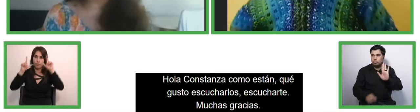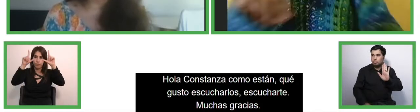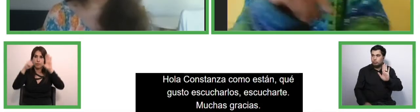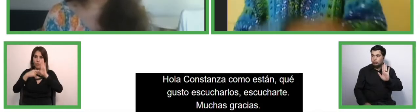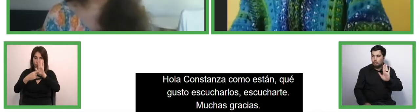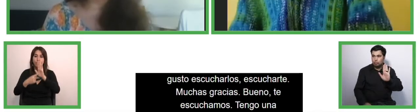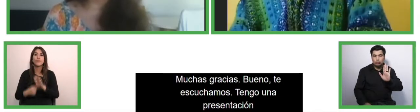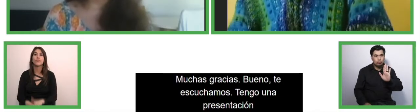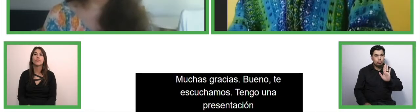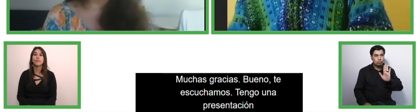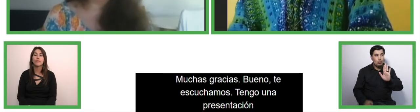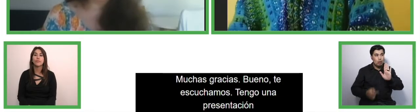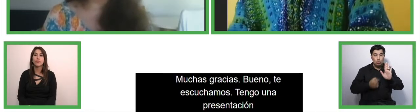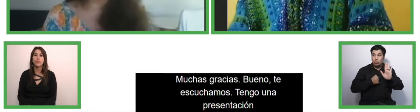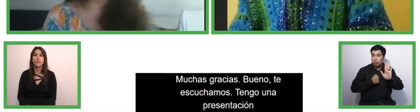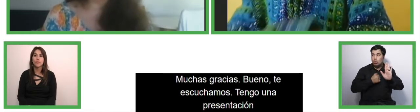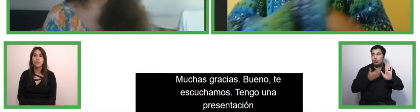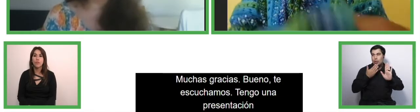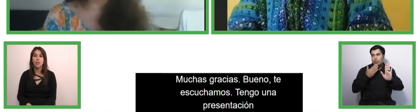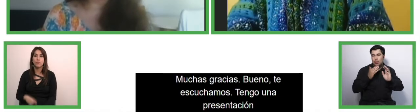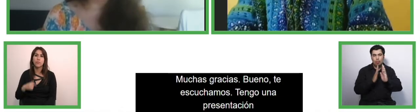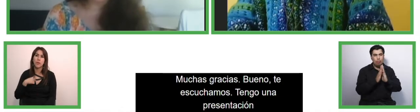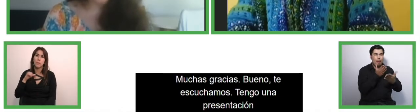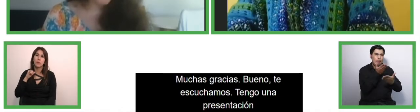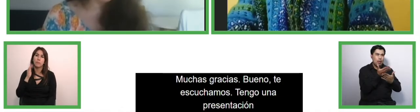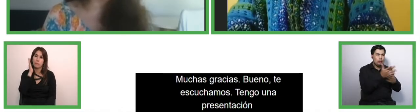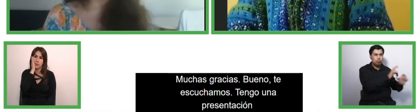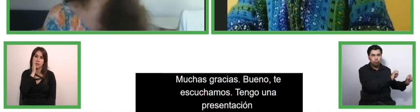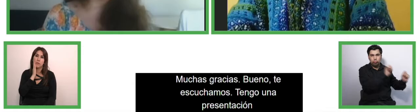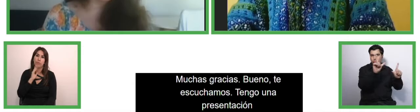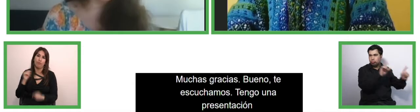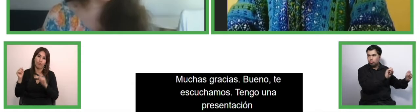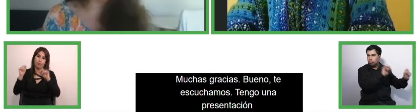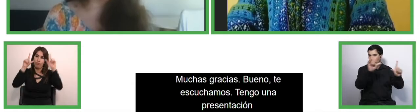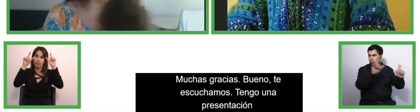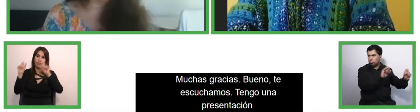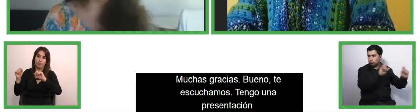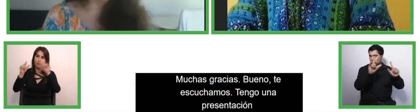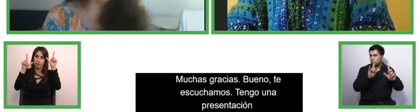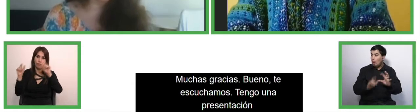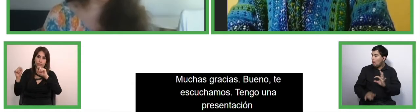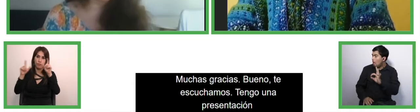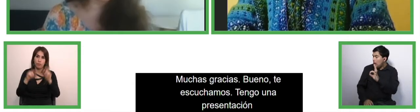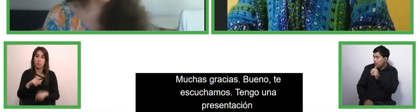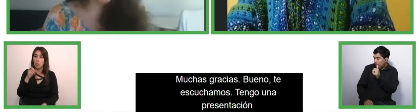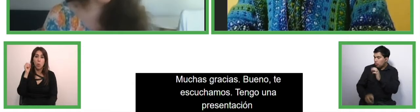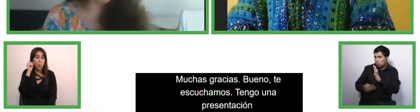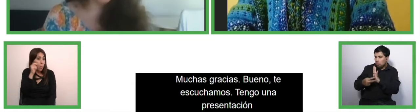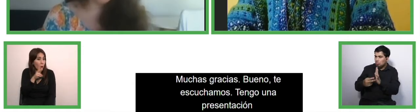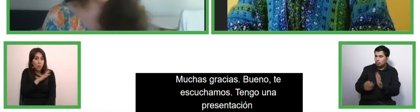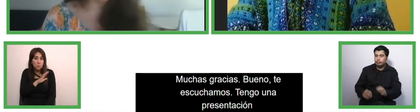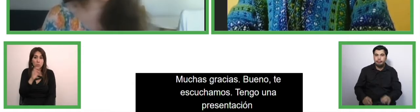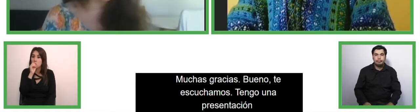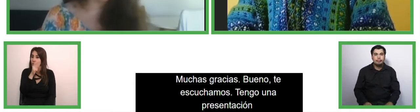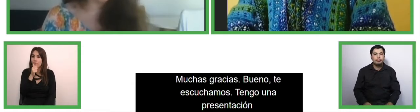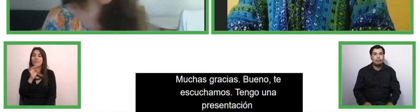así que voy a ir también solicitando que se pasen las diapositivas. Perfecto.